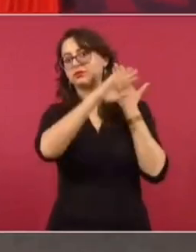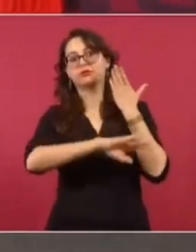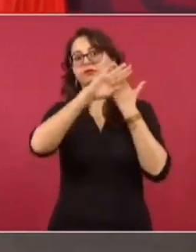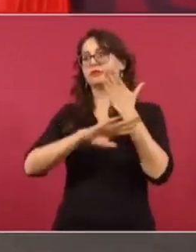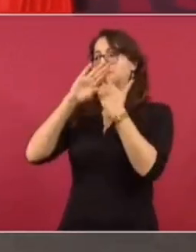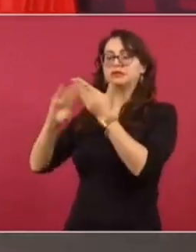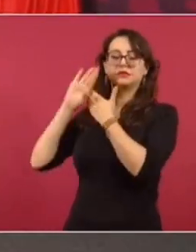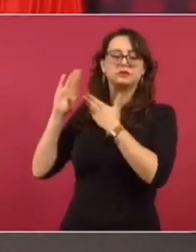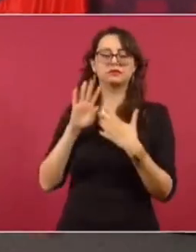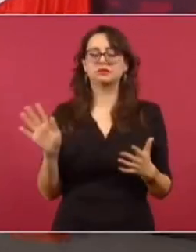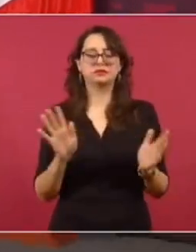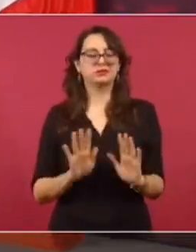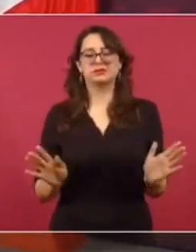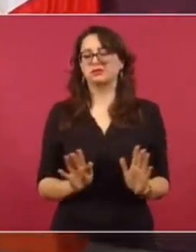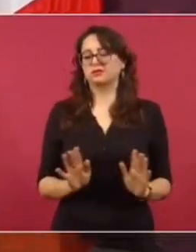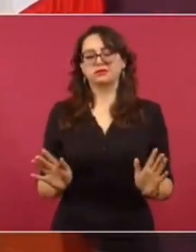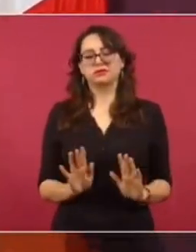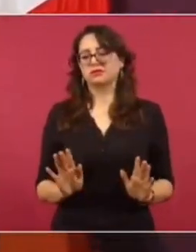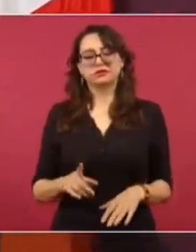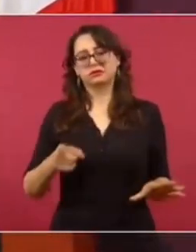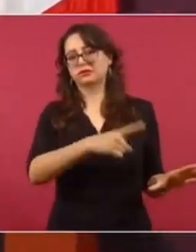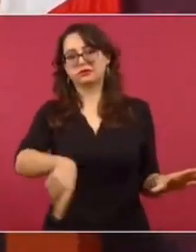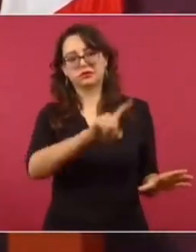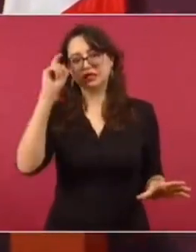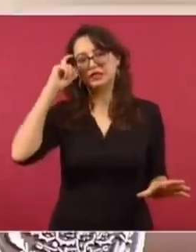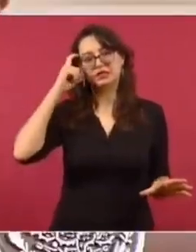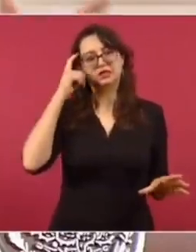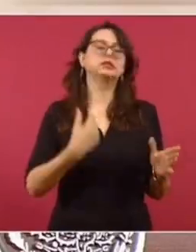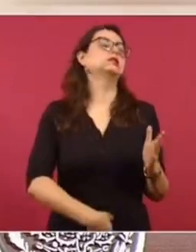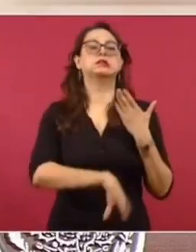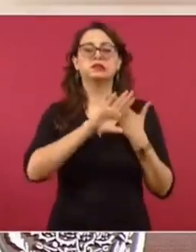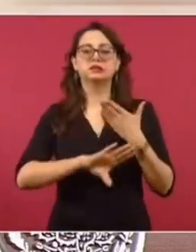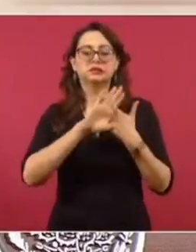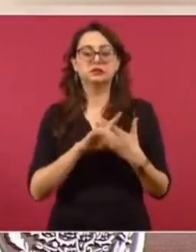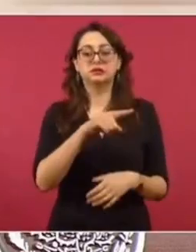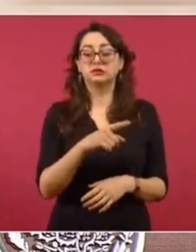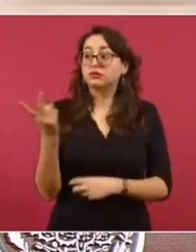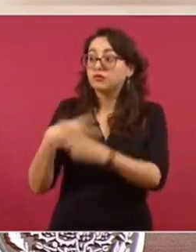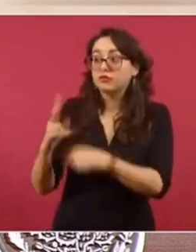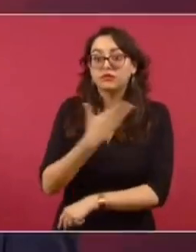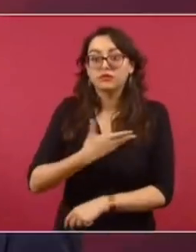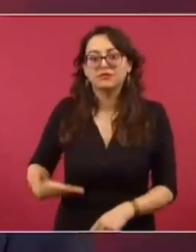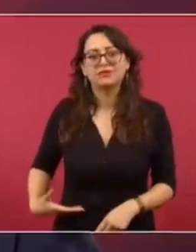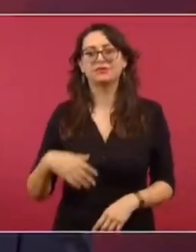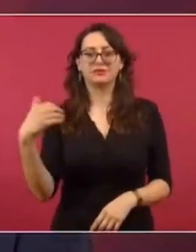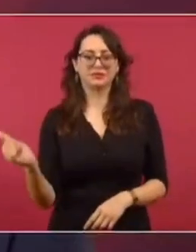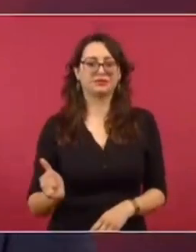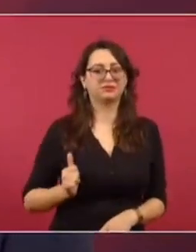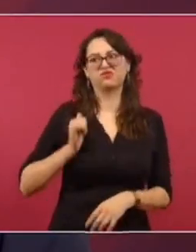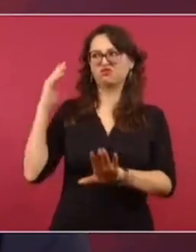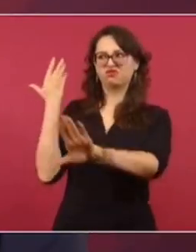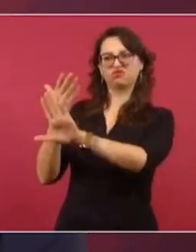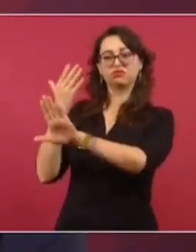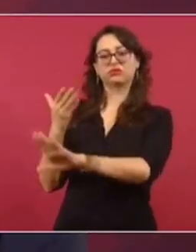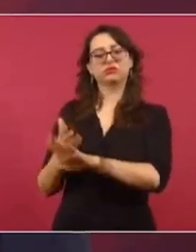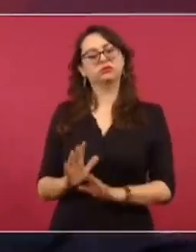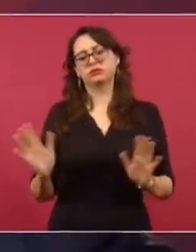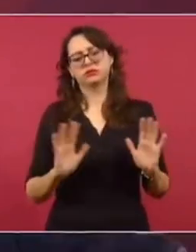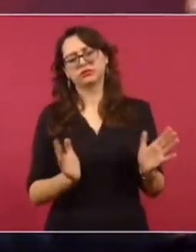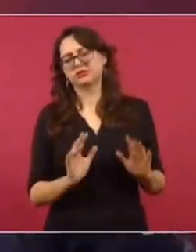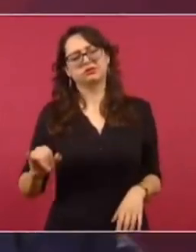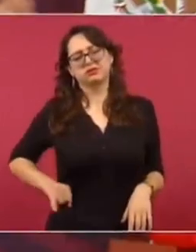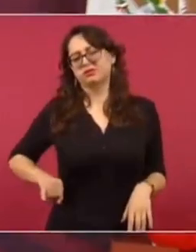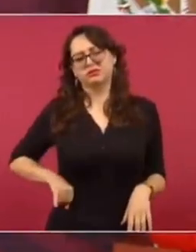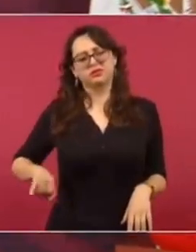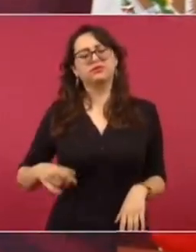enojados nuestros adversarios. Entonces, montan espectáculos, ¿no? Y tengo que cuidar la investidura presidencial. Porque